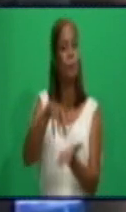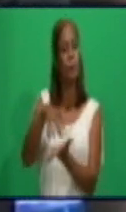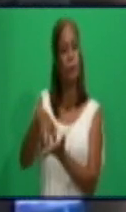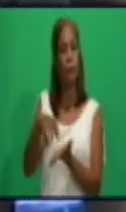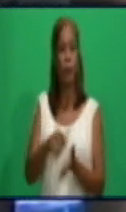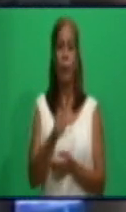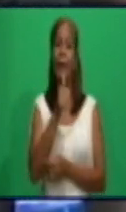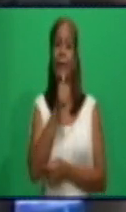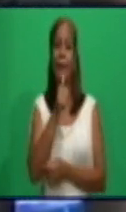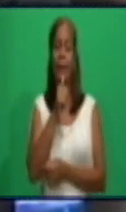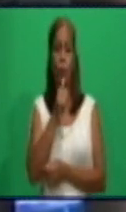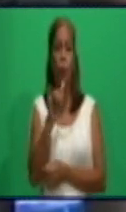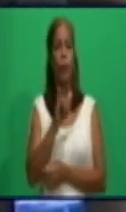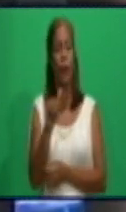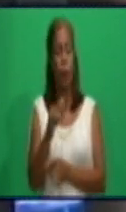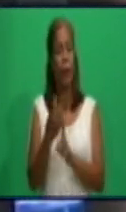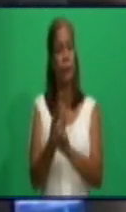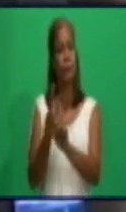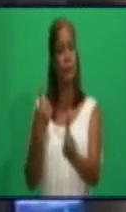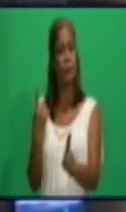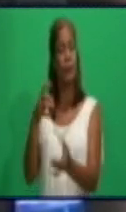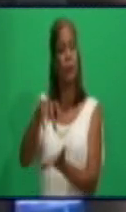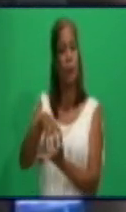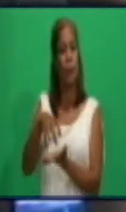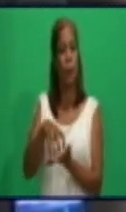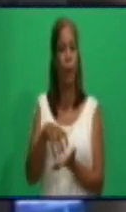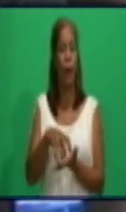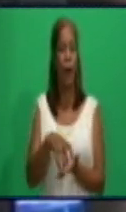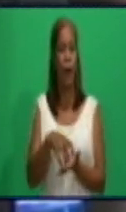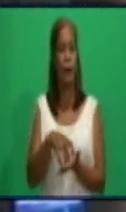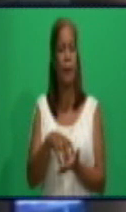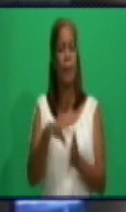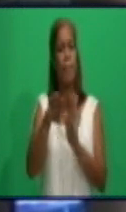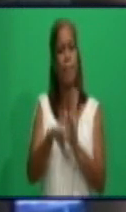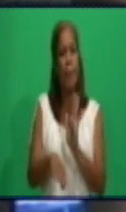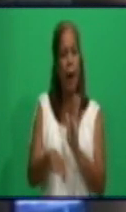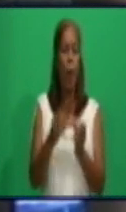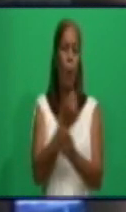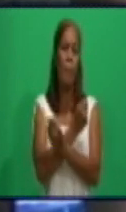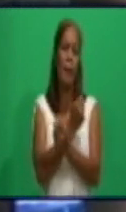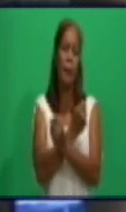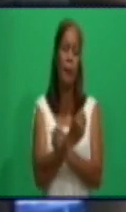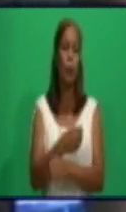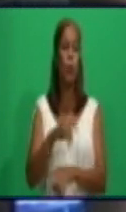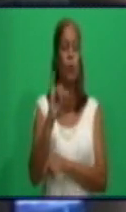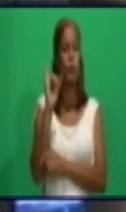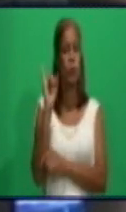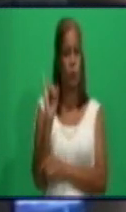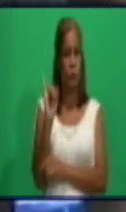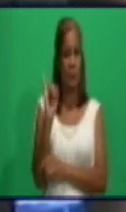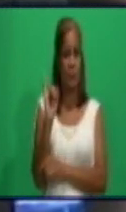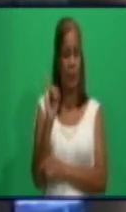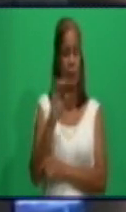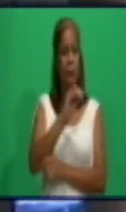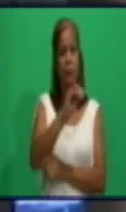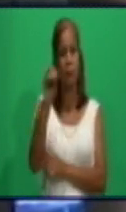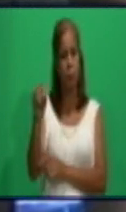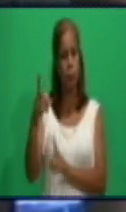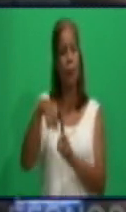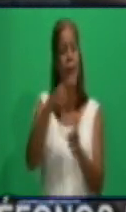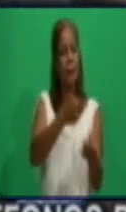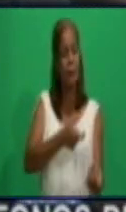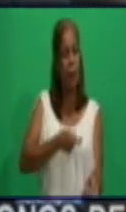refirió al término de la clasificación de alto riesgo y bajo riesgo. De bajo riesgo son 6 que están distribuidos en las Tamaras, la EI de la